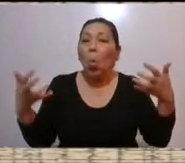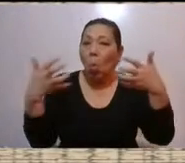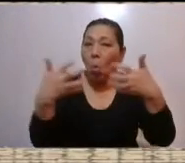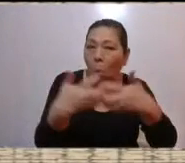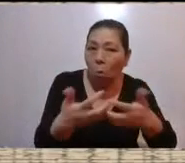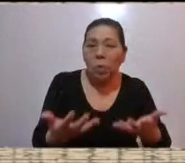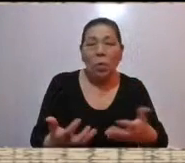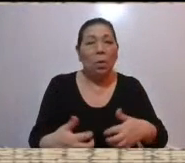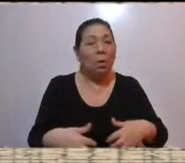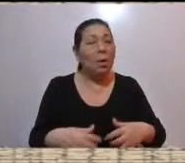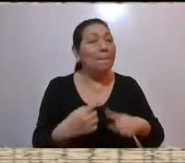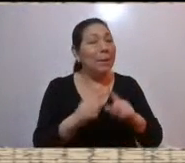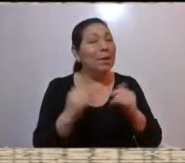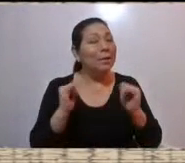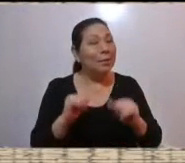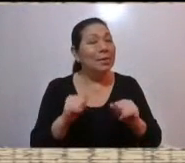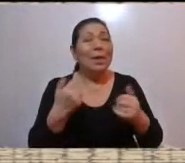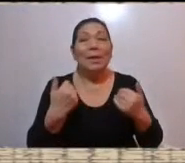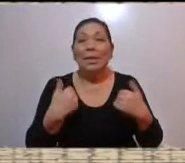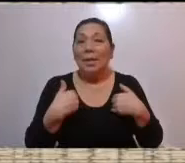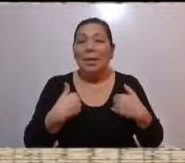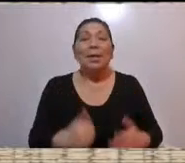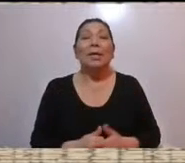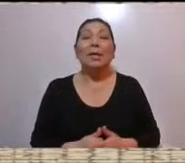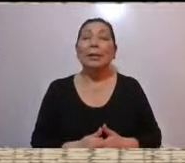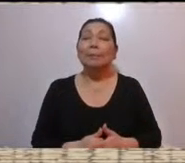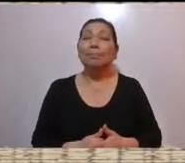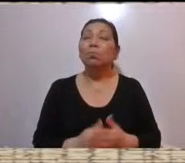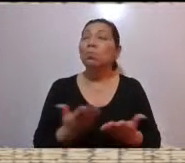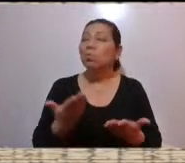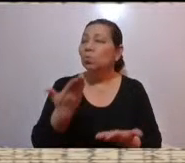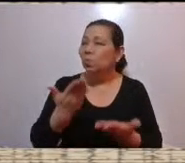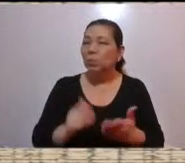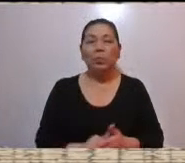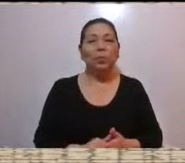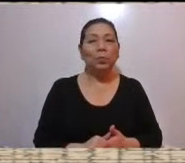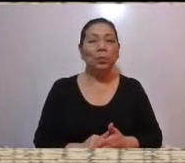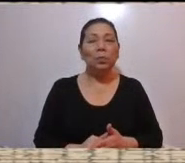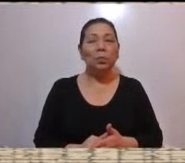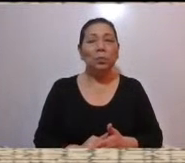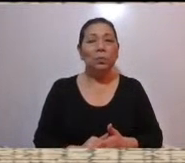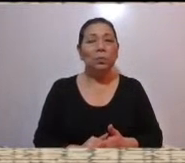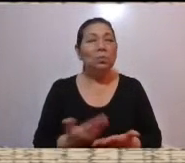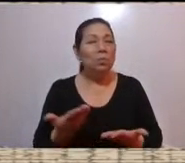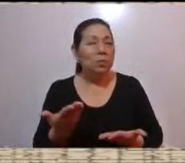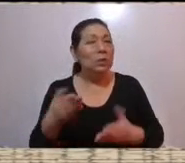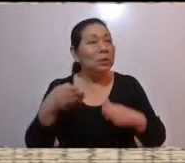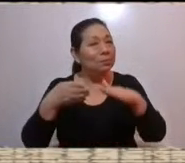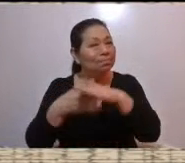estar en armonía, ¿no? Y además de eso, tiene que haber un